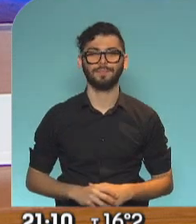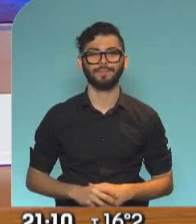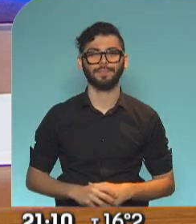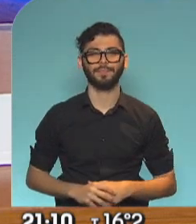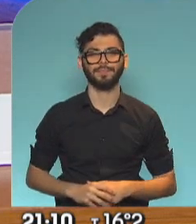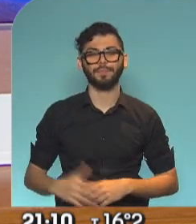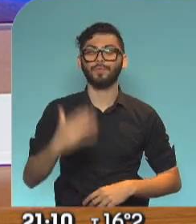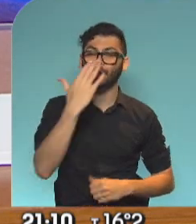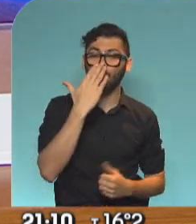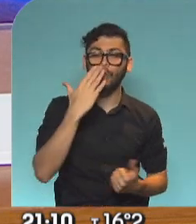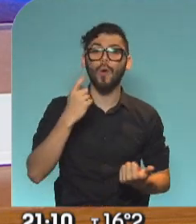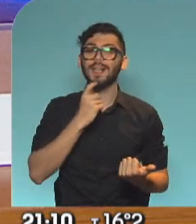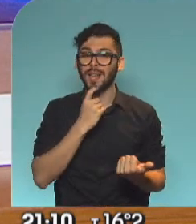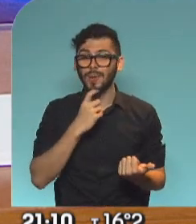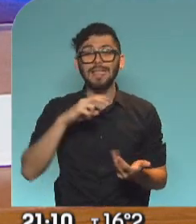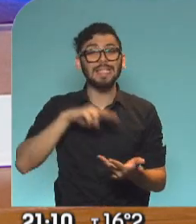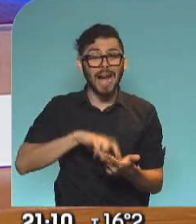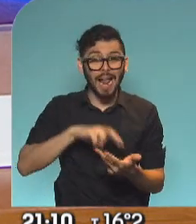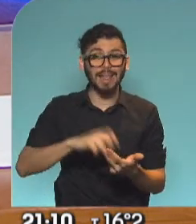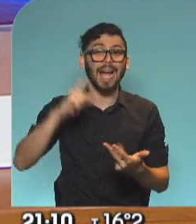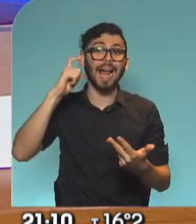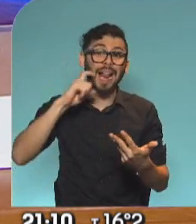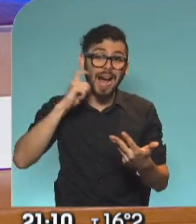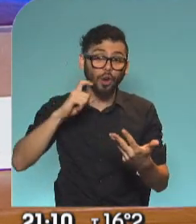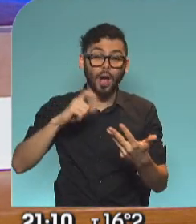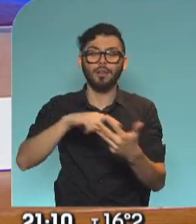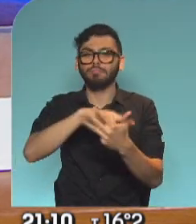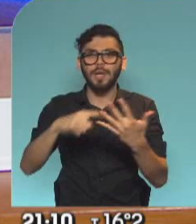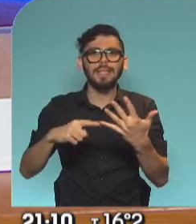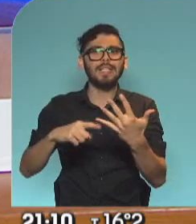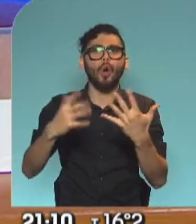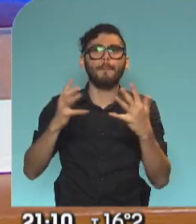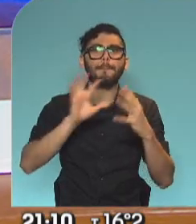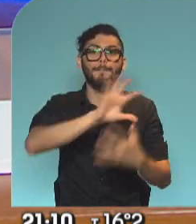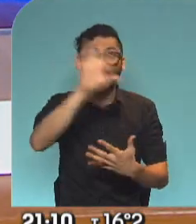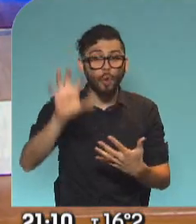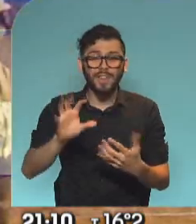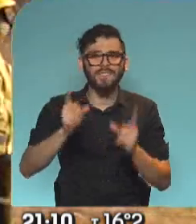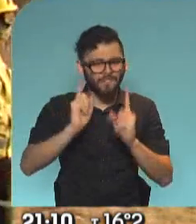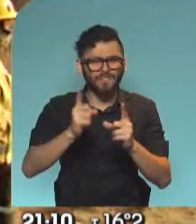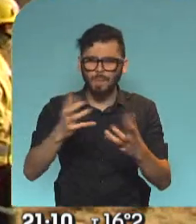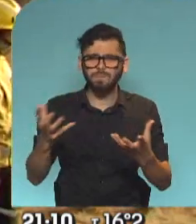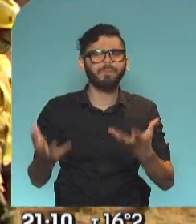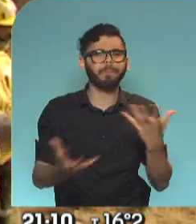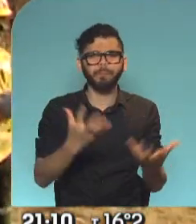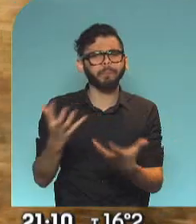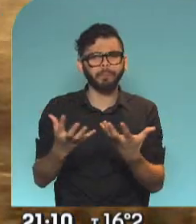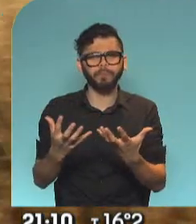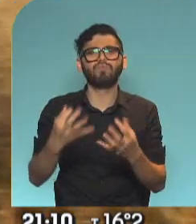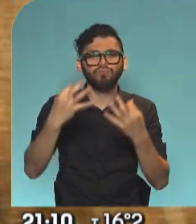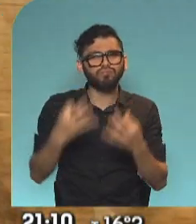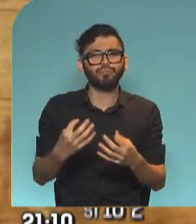Córdoba, San Luis, Salta, Tucumán y La Rioja son las 5 provincias que aún continúan con focos activos. De los